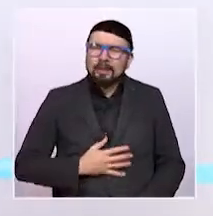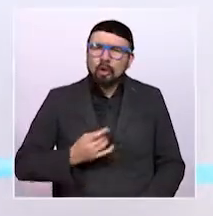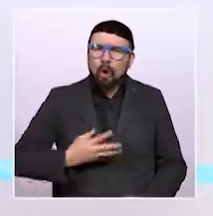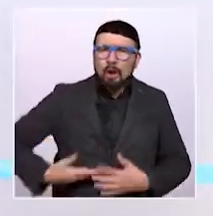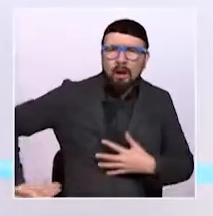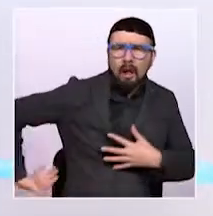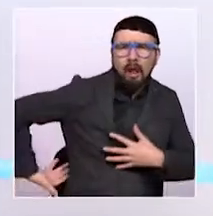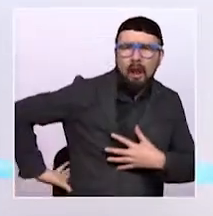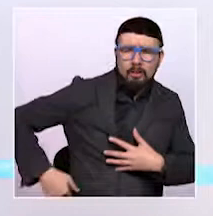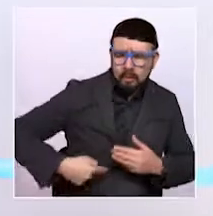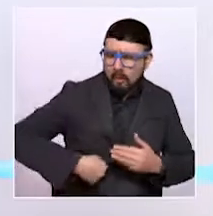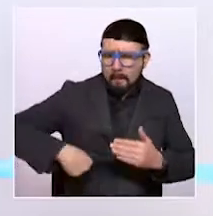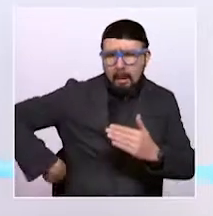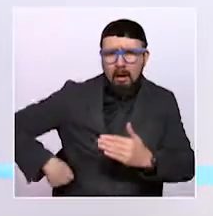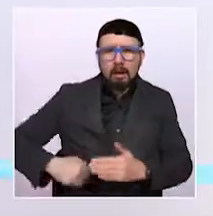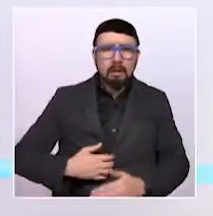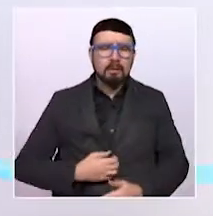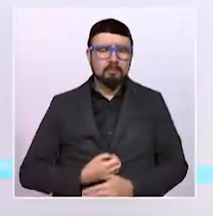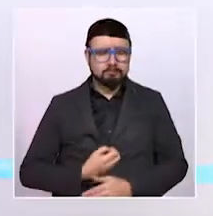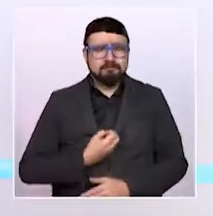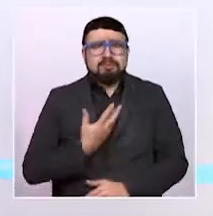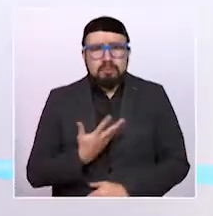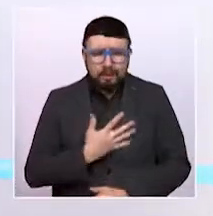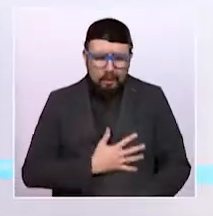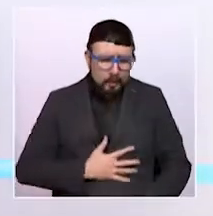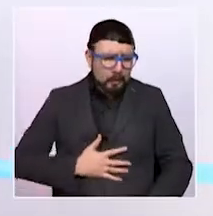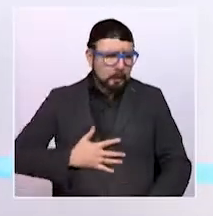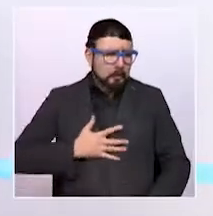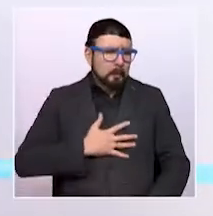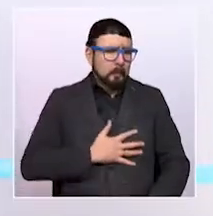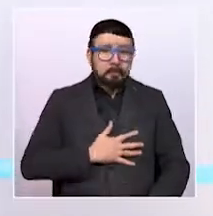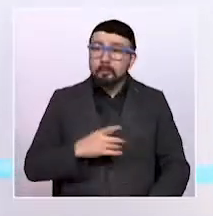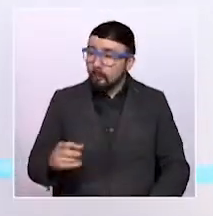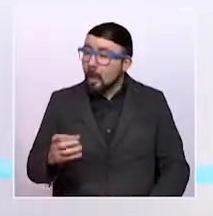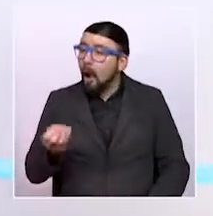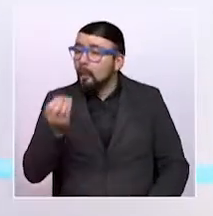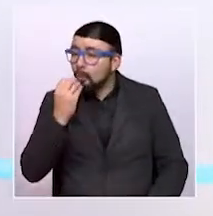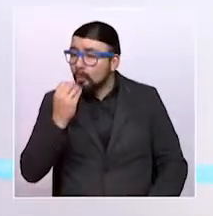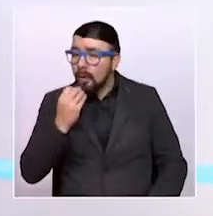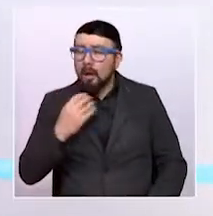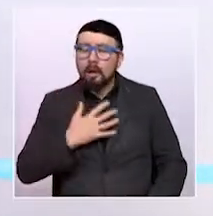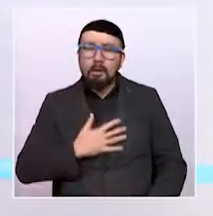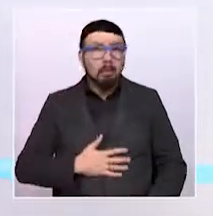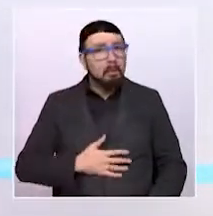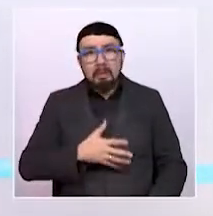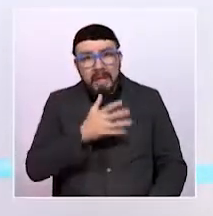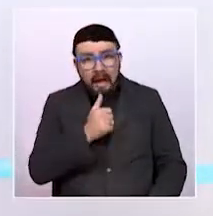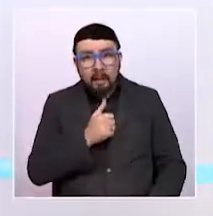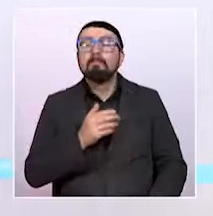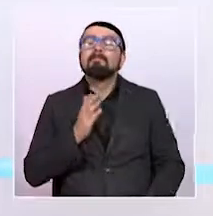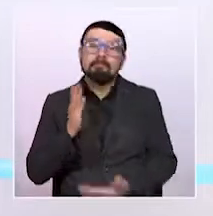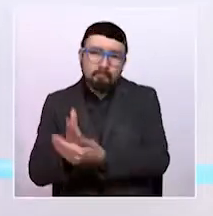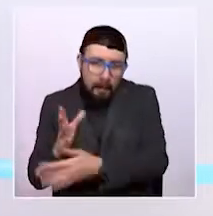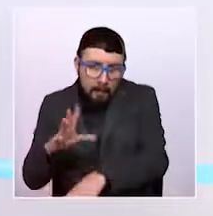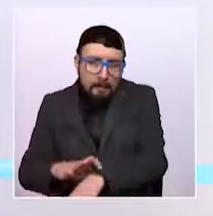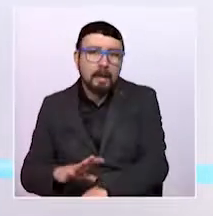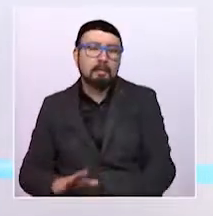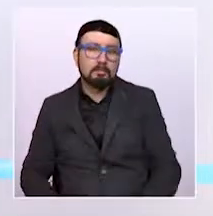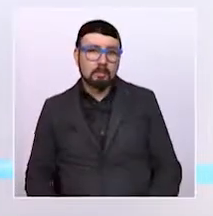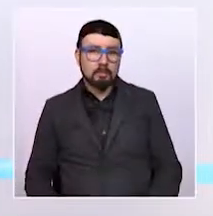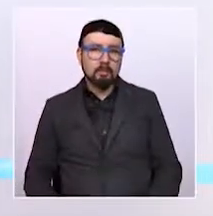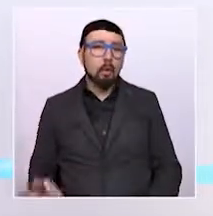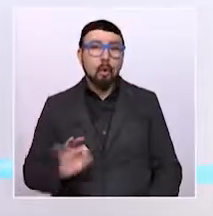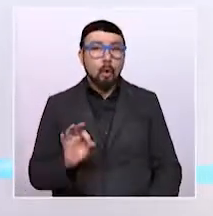náuseas con vómito y a pesar de tomar algún alimento no mejora si a la paciente se le ha hinchado los pies